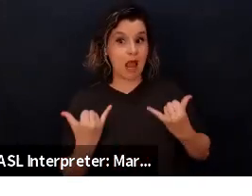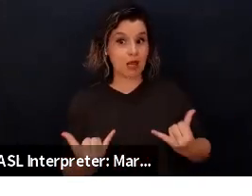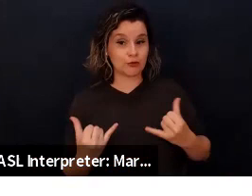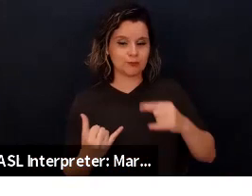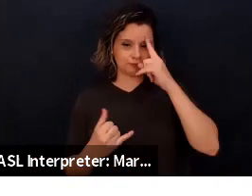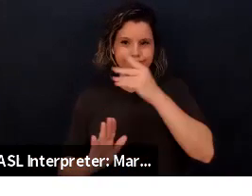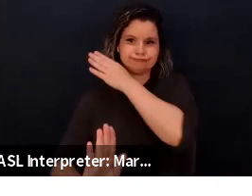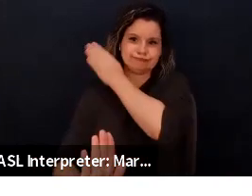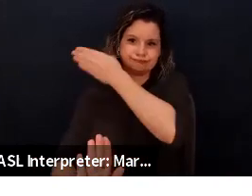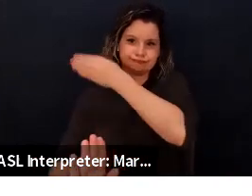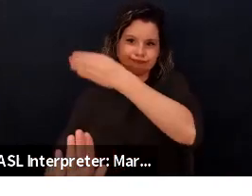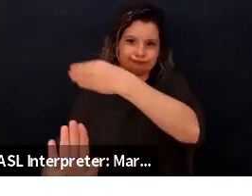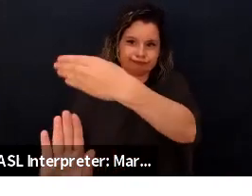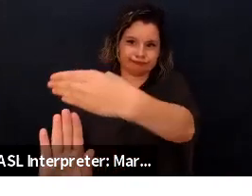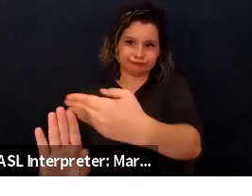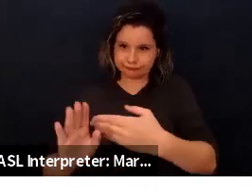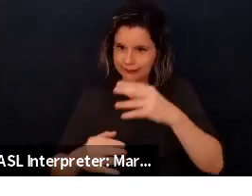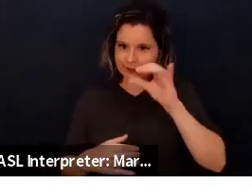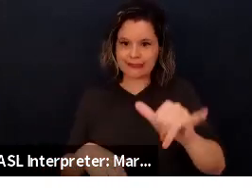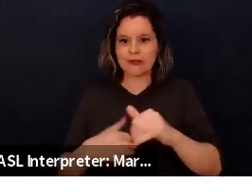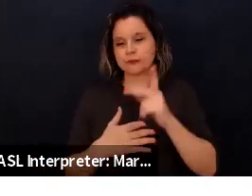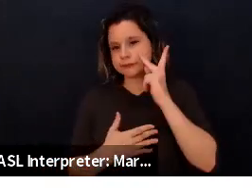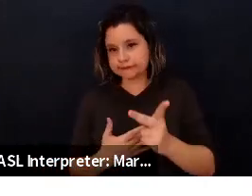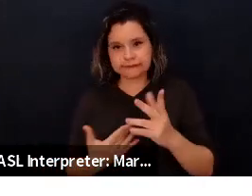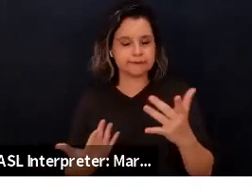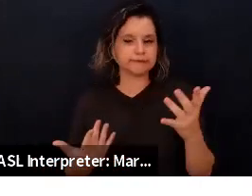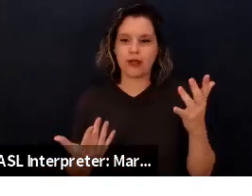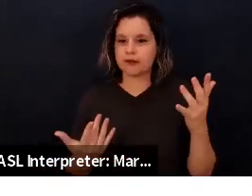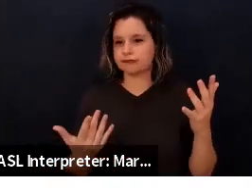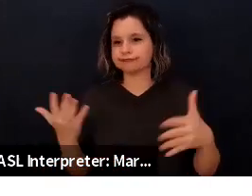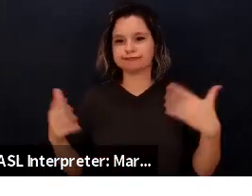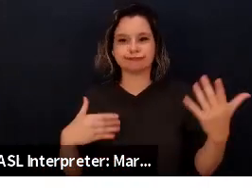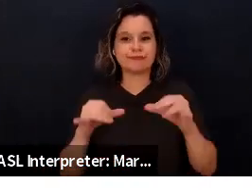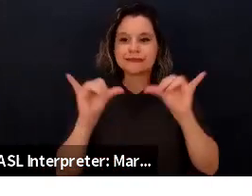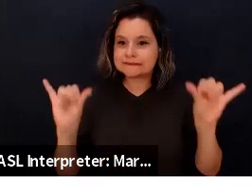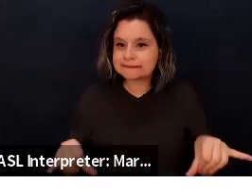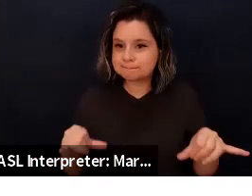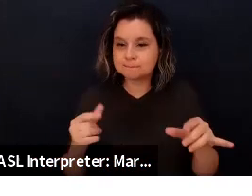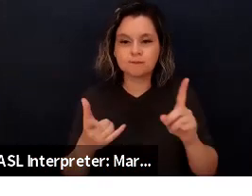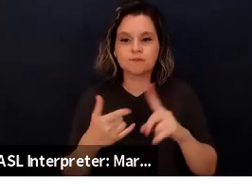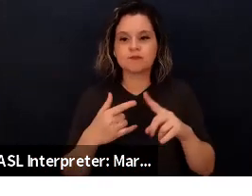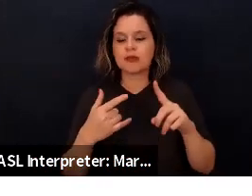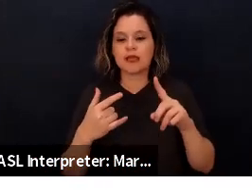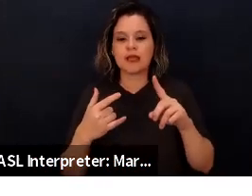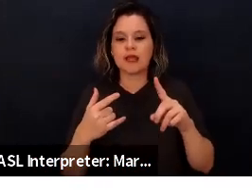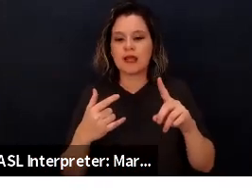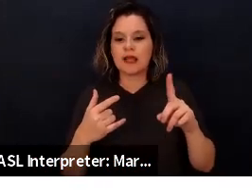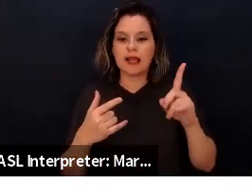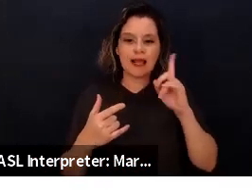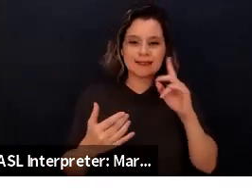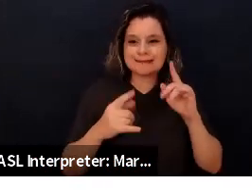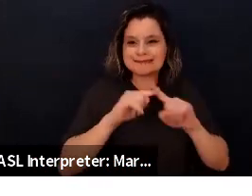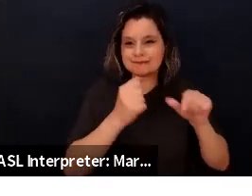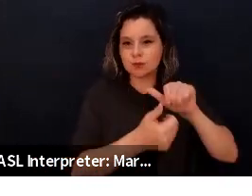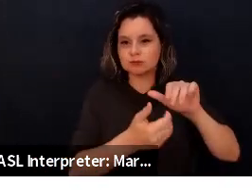tenido épocas donde hemos visto el sistema de detención en ciertas maneras, pero me